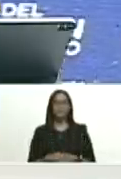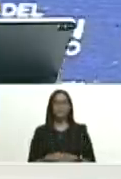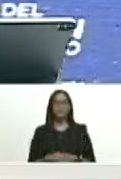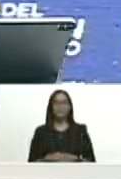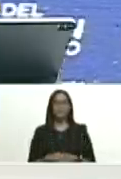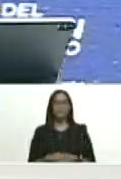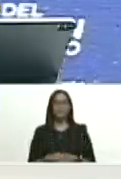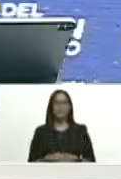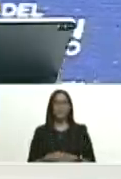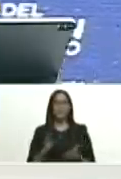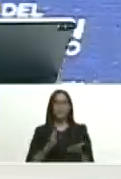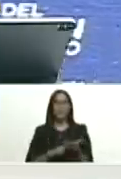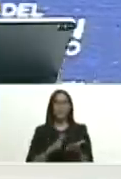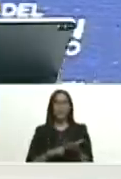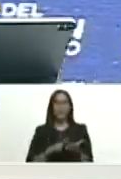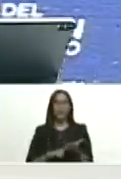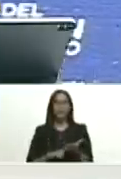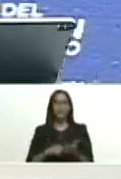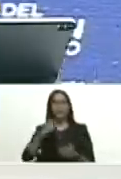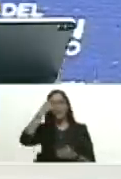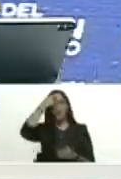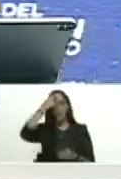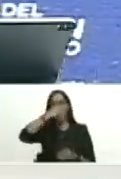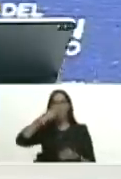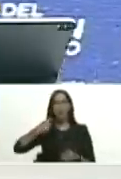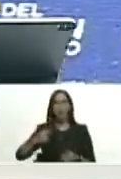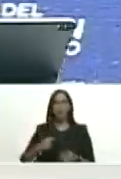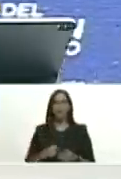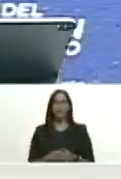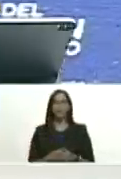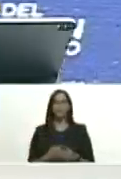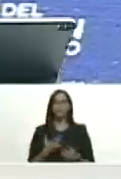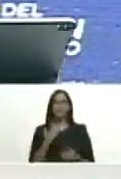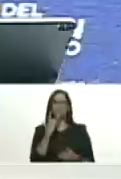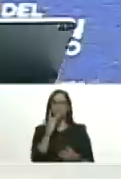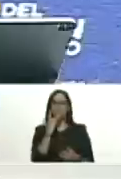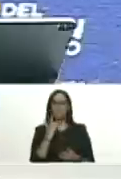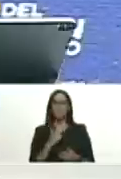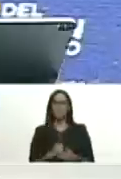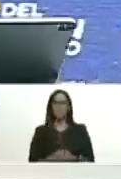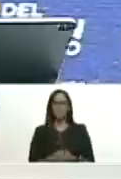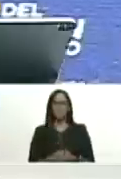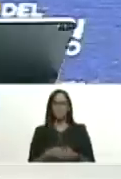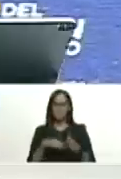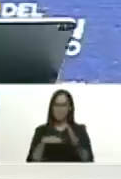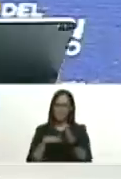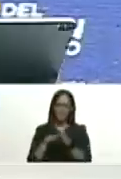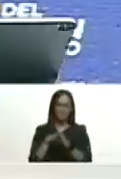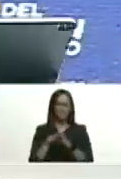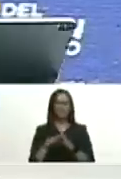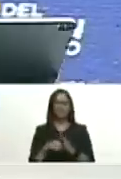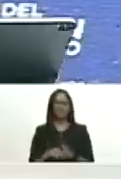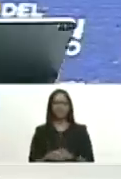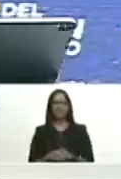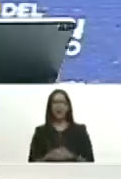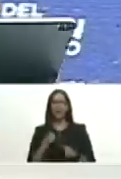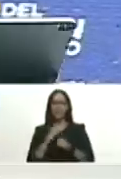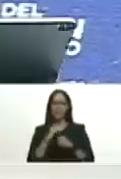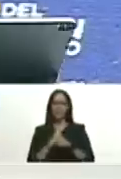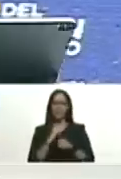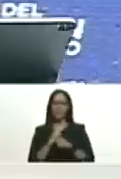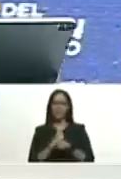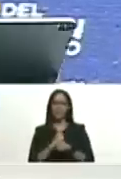en la realidad de un pueblo valiente, echado pa'lante,